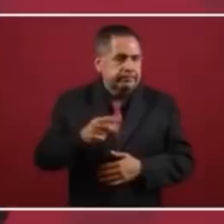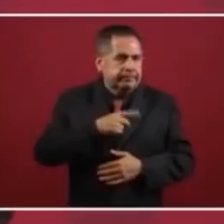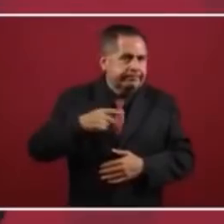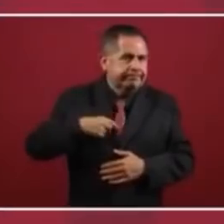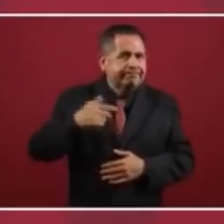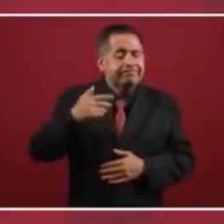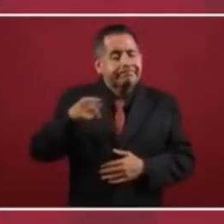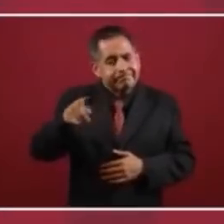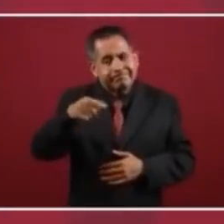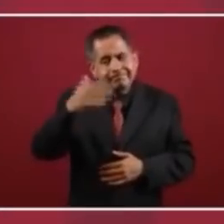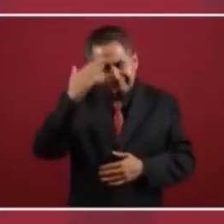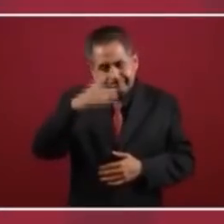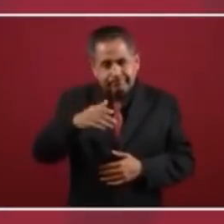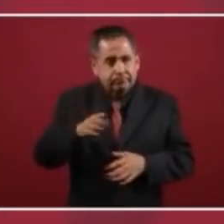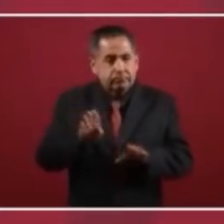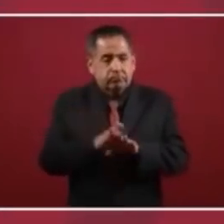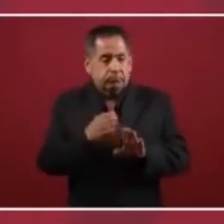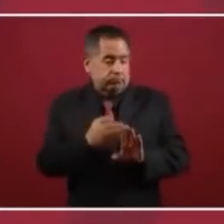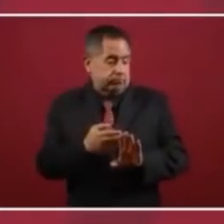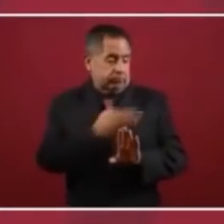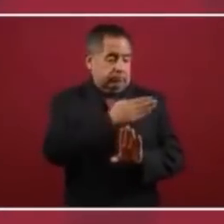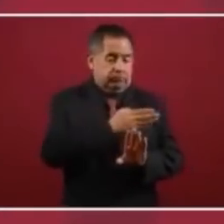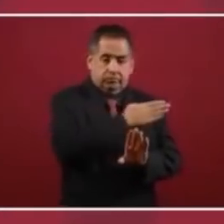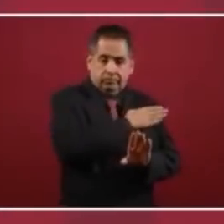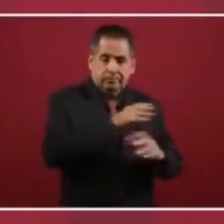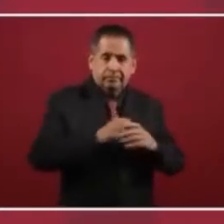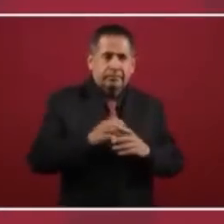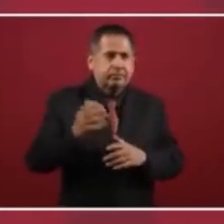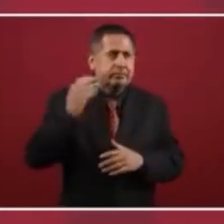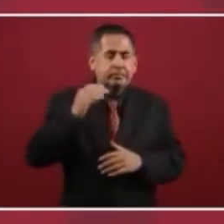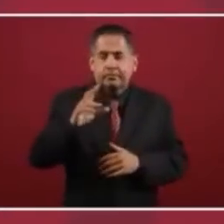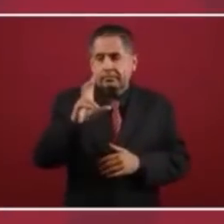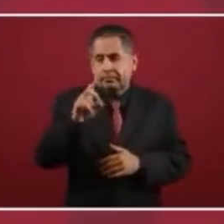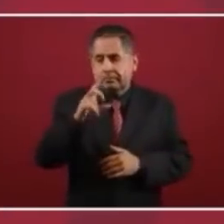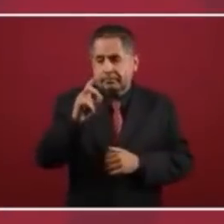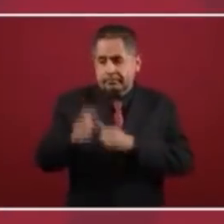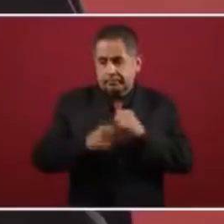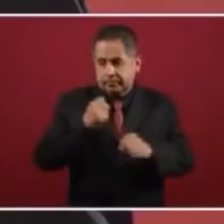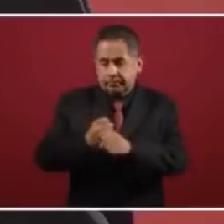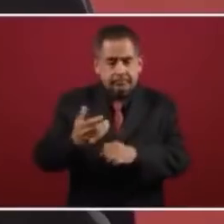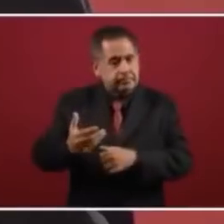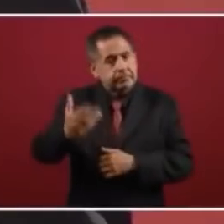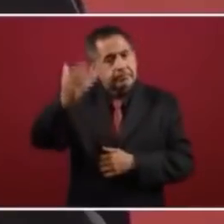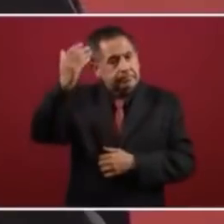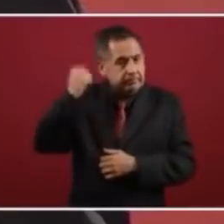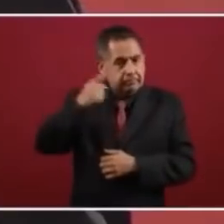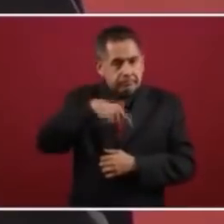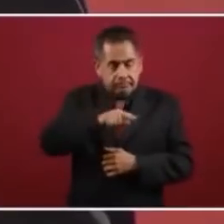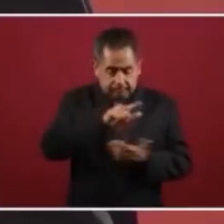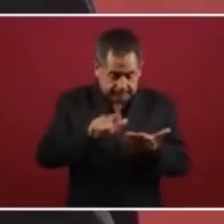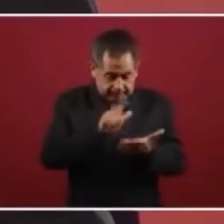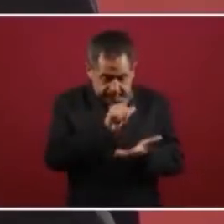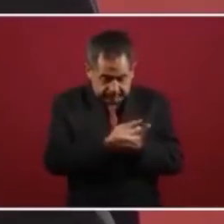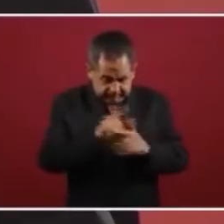cómo modificaron en los últimos 30 años todo el marco legal,